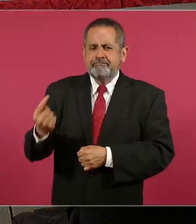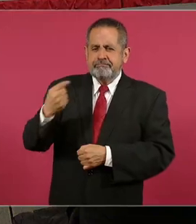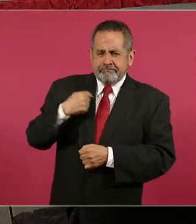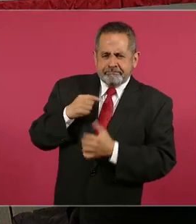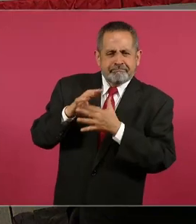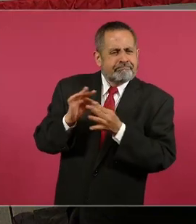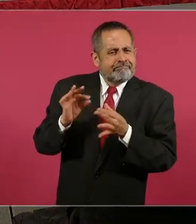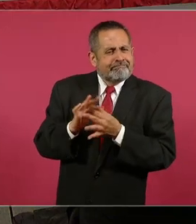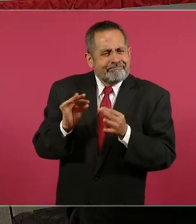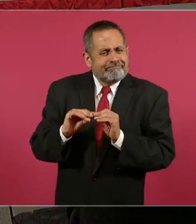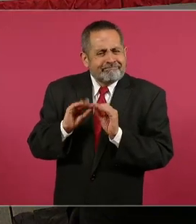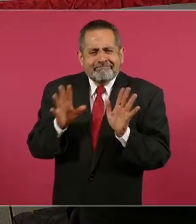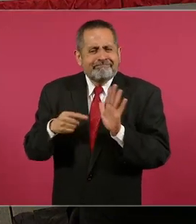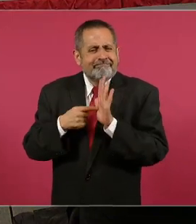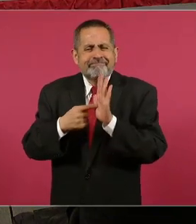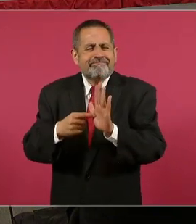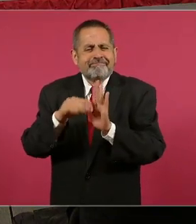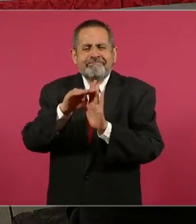explicara,